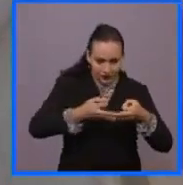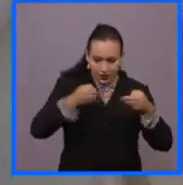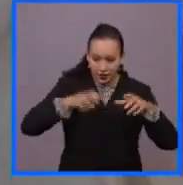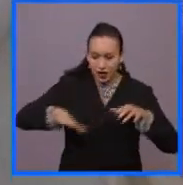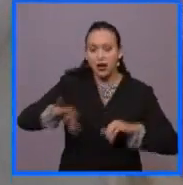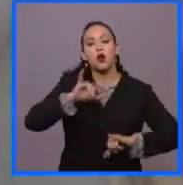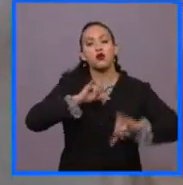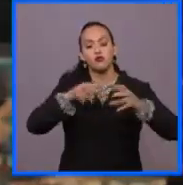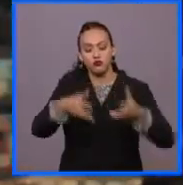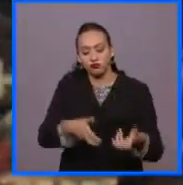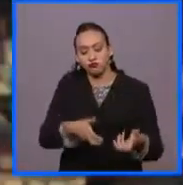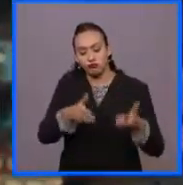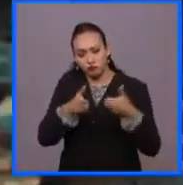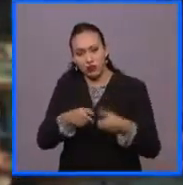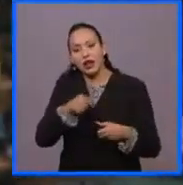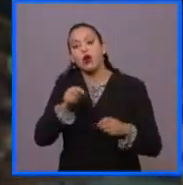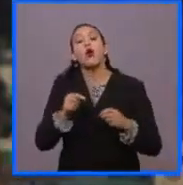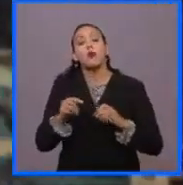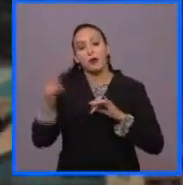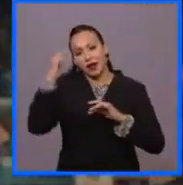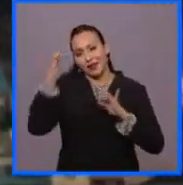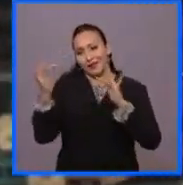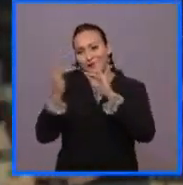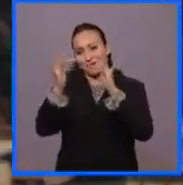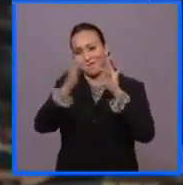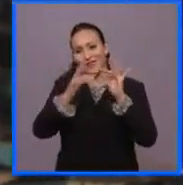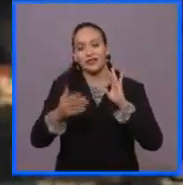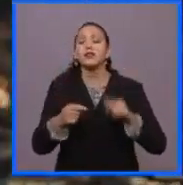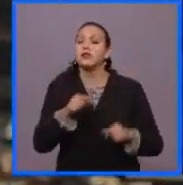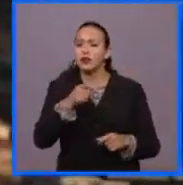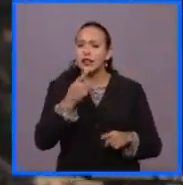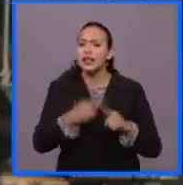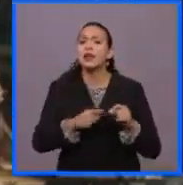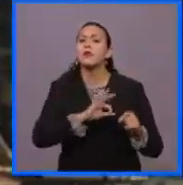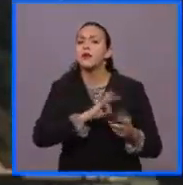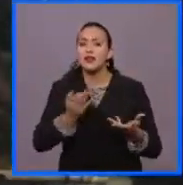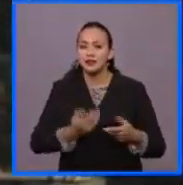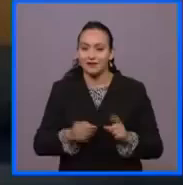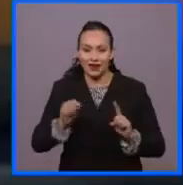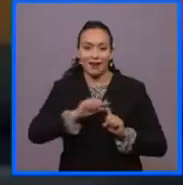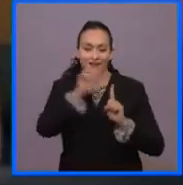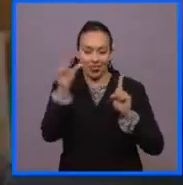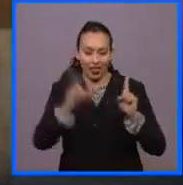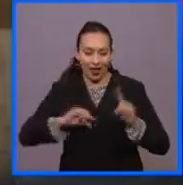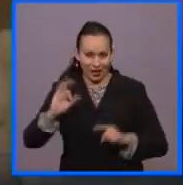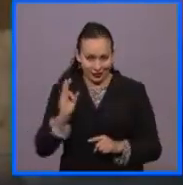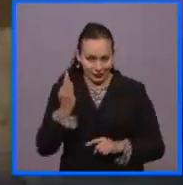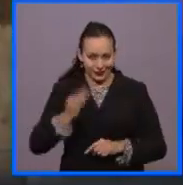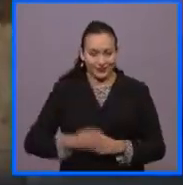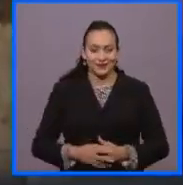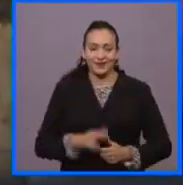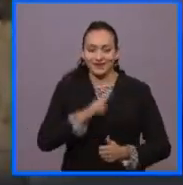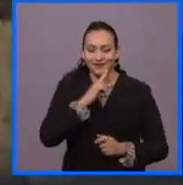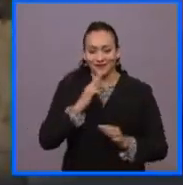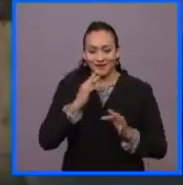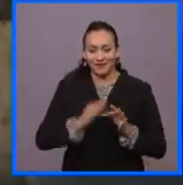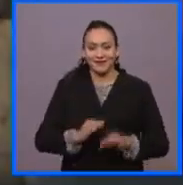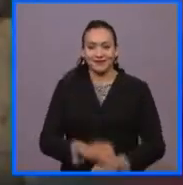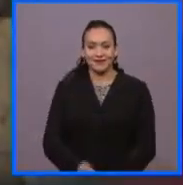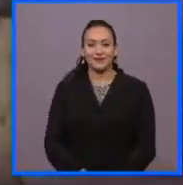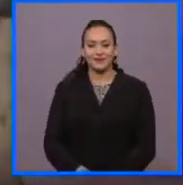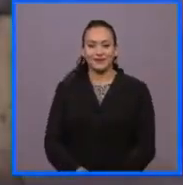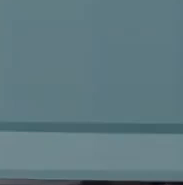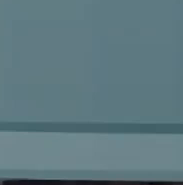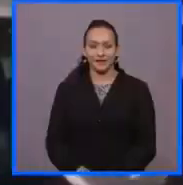de hidrocarburos, así como las telecomunicaciones. Con información de José Luis Guerra García para el canal del Poder Judicial de la